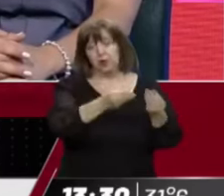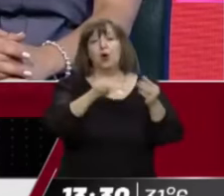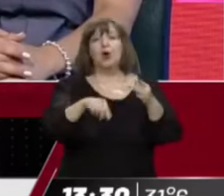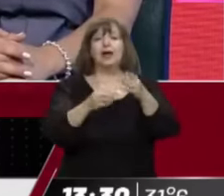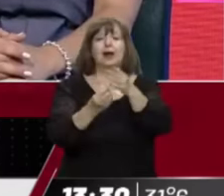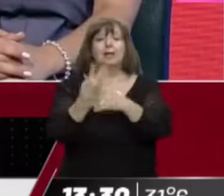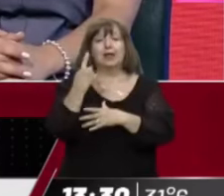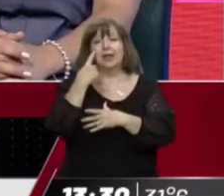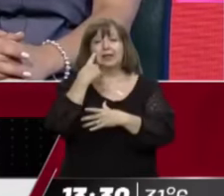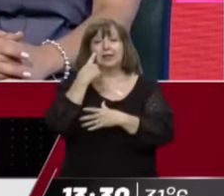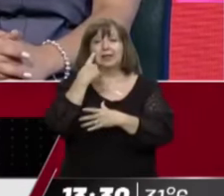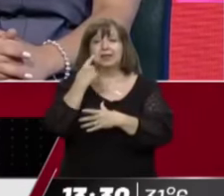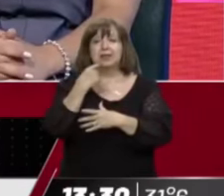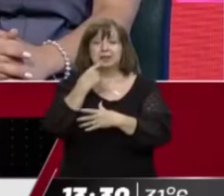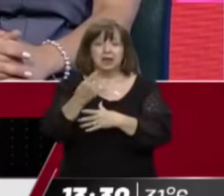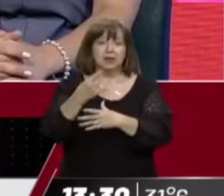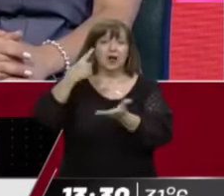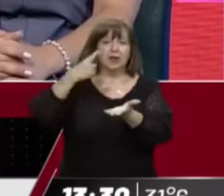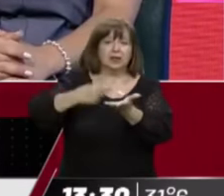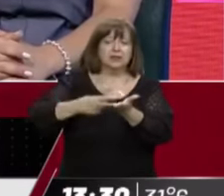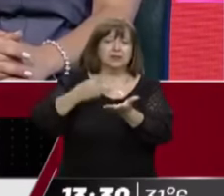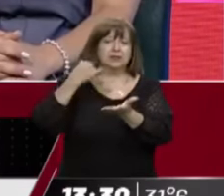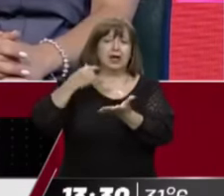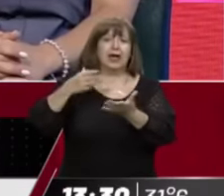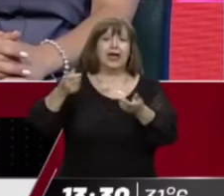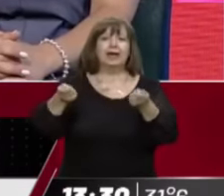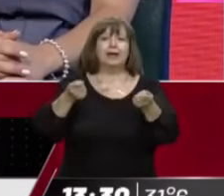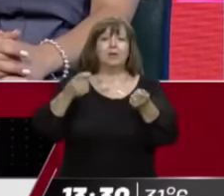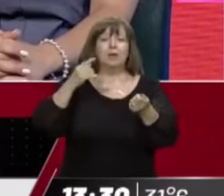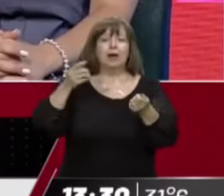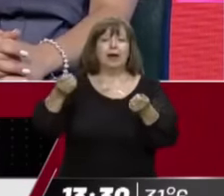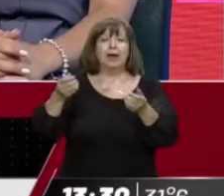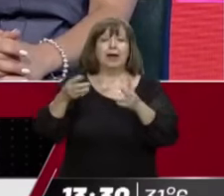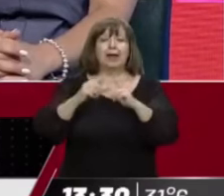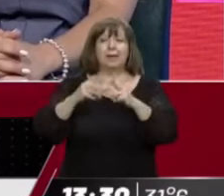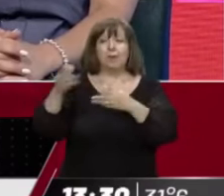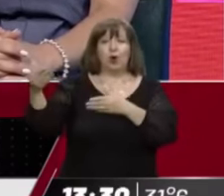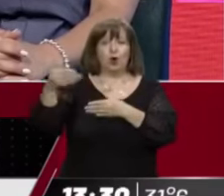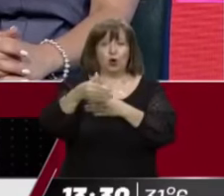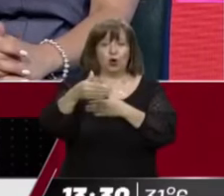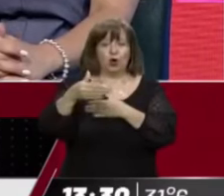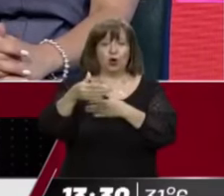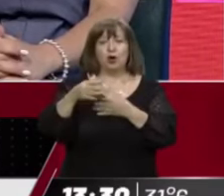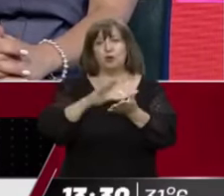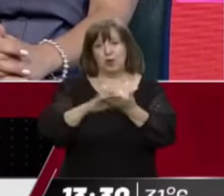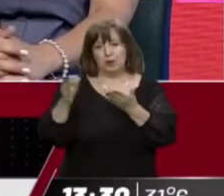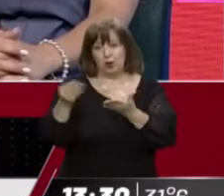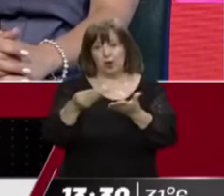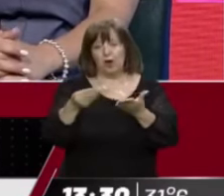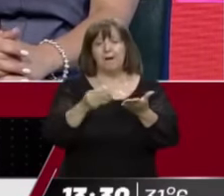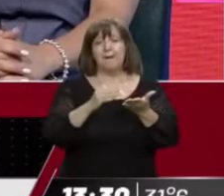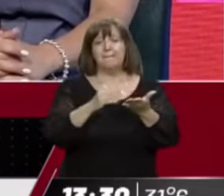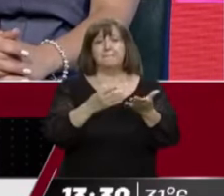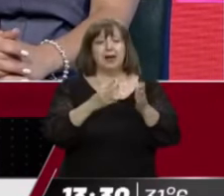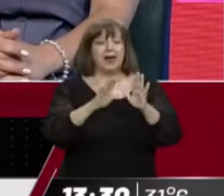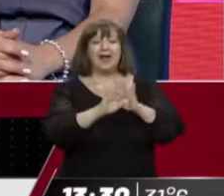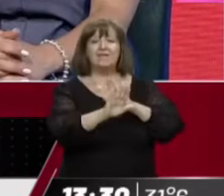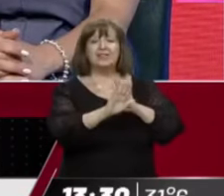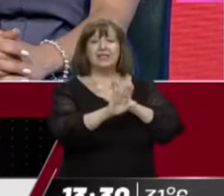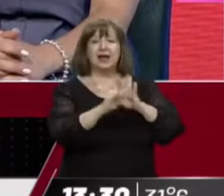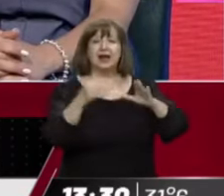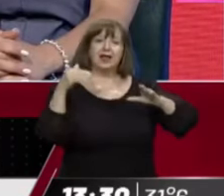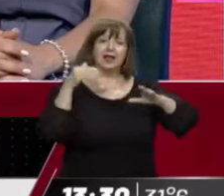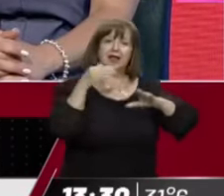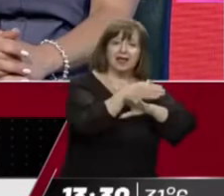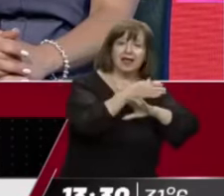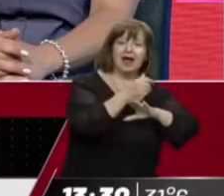nuestro intendente ha desviado dio orden desviar equipo desde maipú hacia esta zona es trabajar a evitar que no ocurra